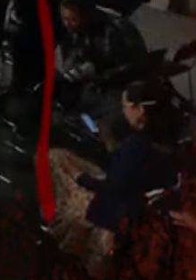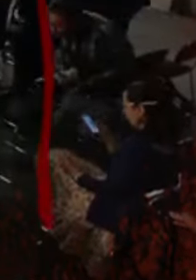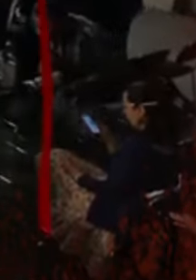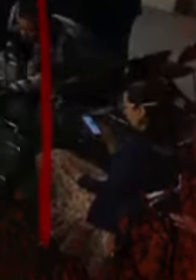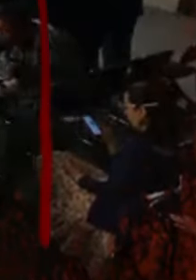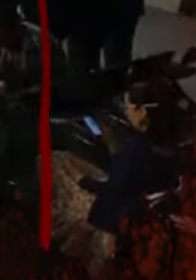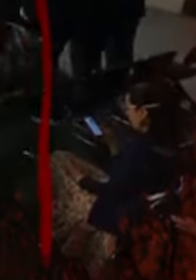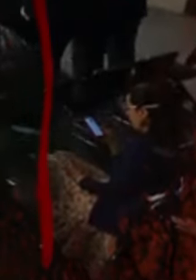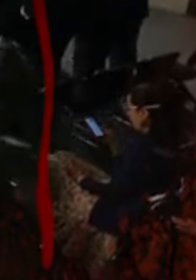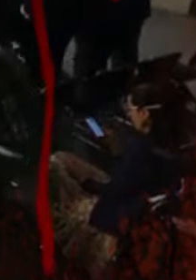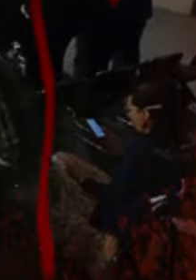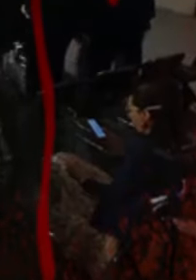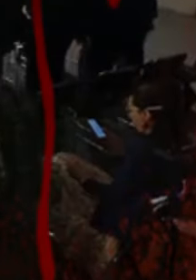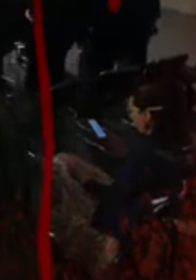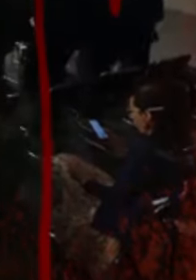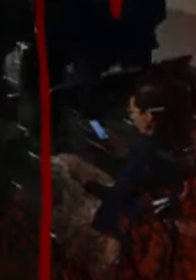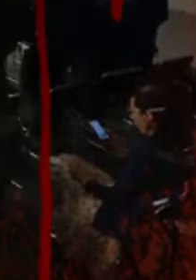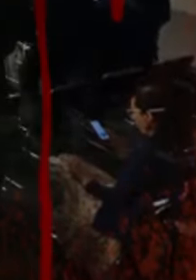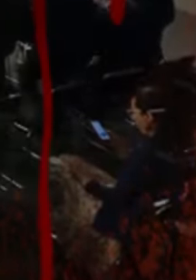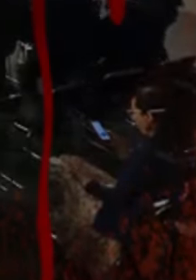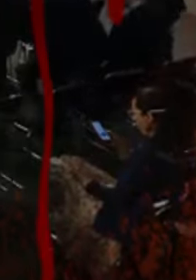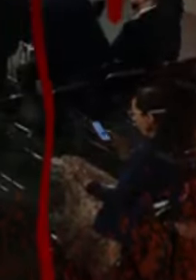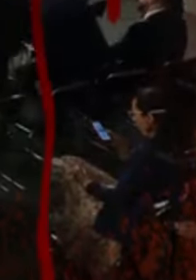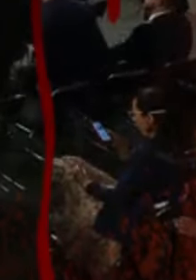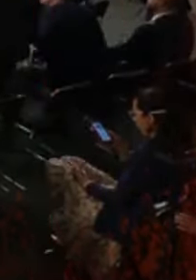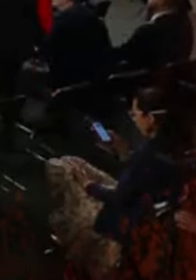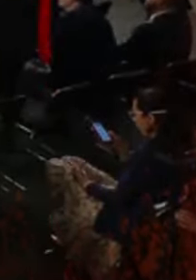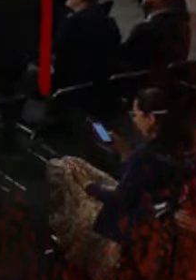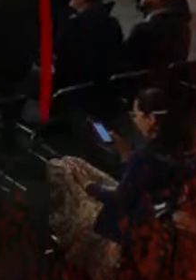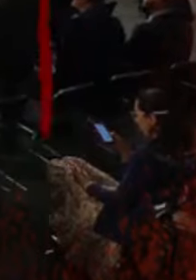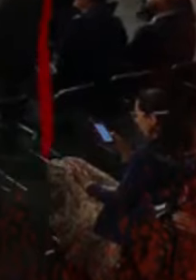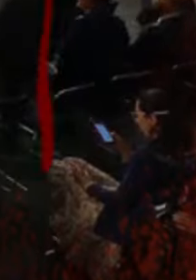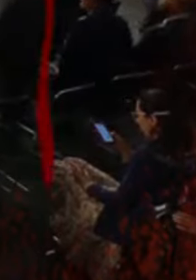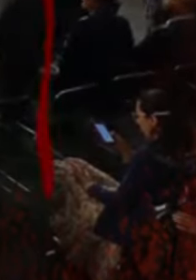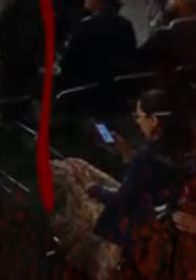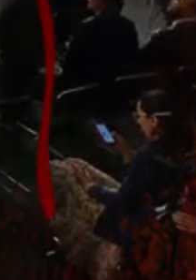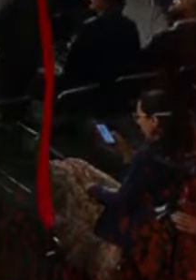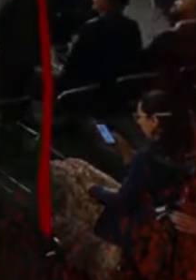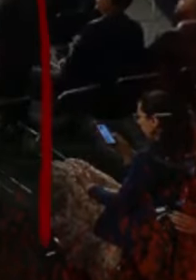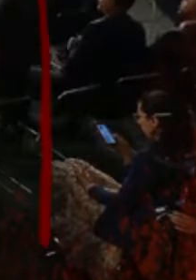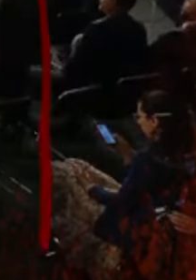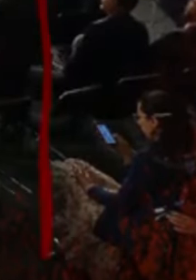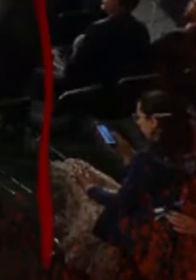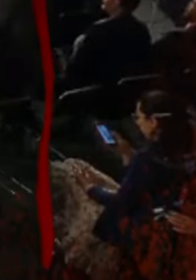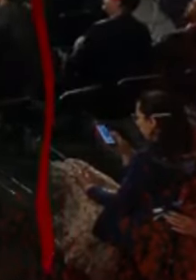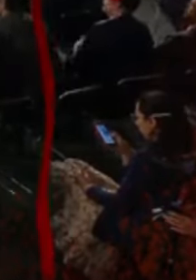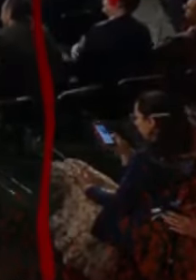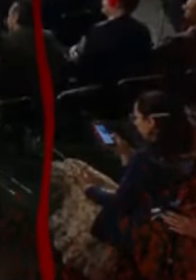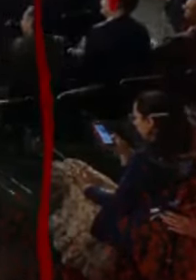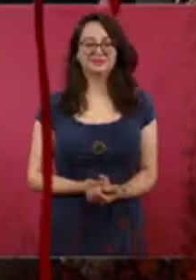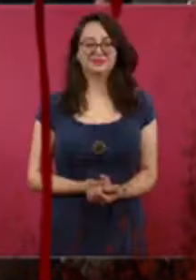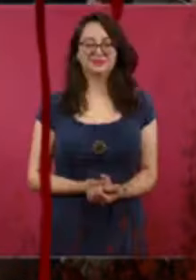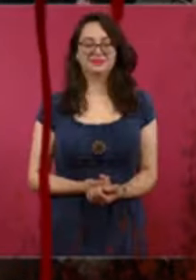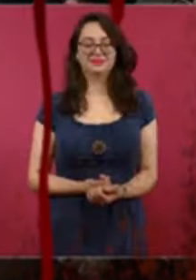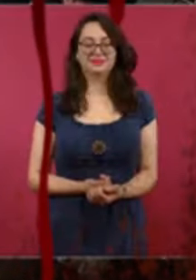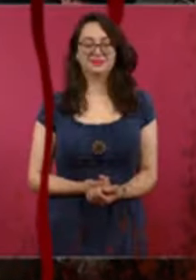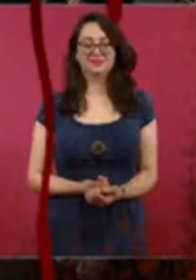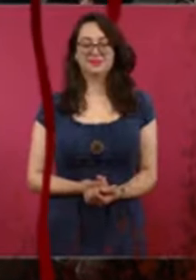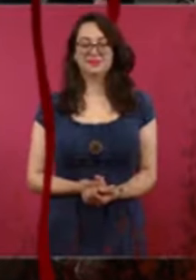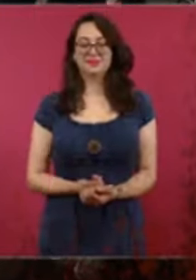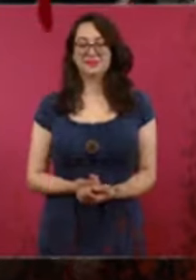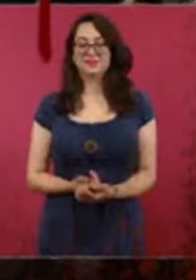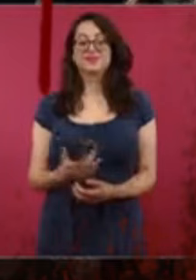que es de locos. ¿Por qué le aplauden? ¿Porque los puso en un lugar de privilegio donde pueden robar a sus